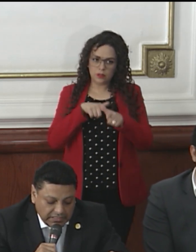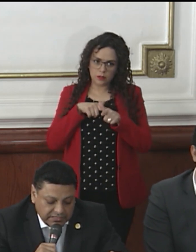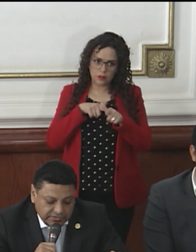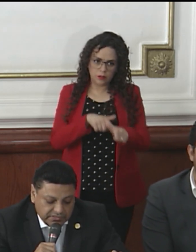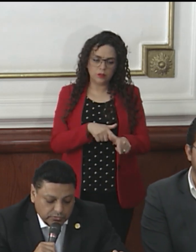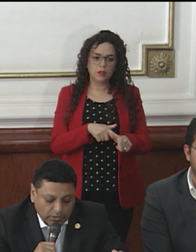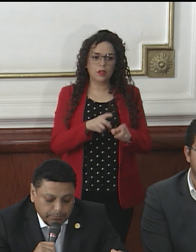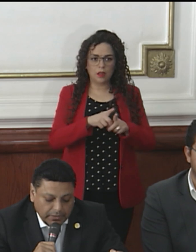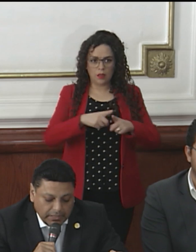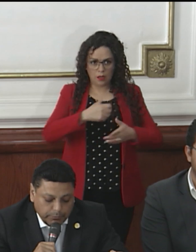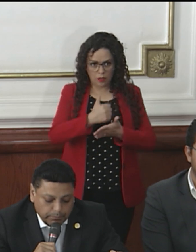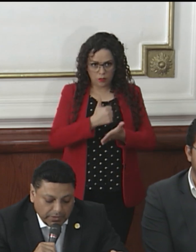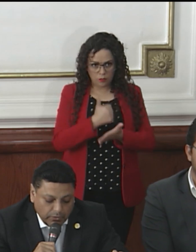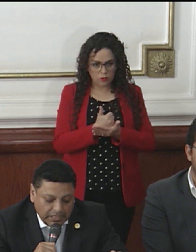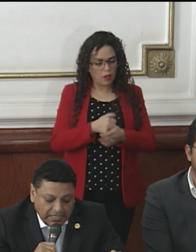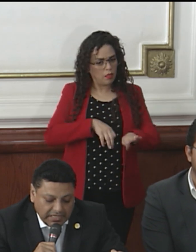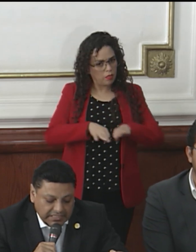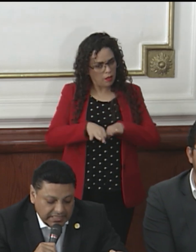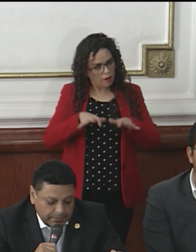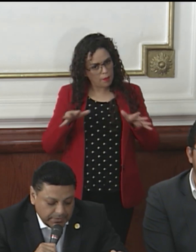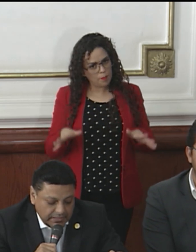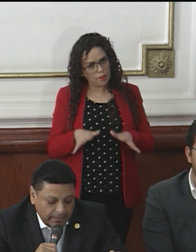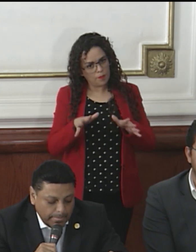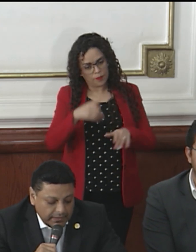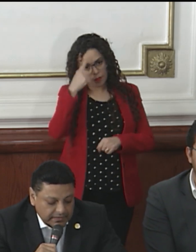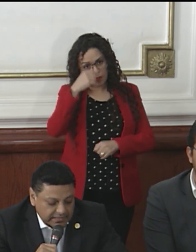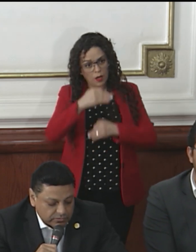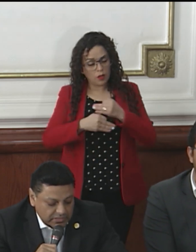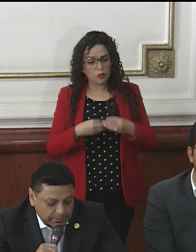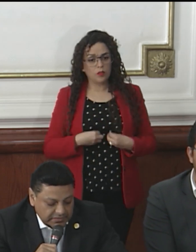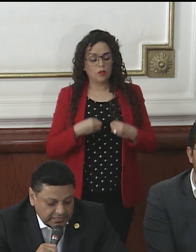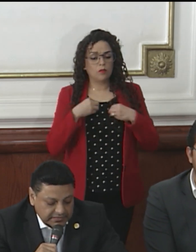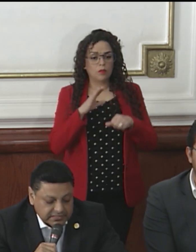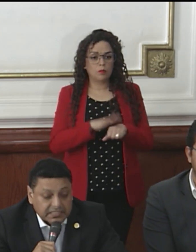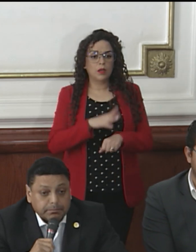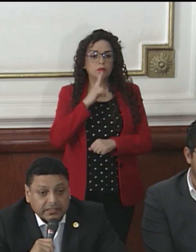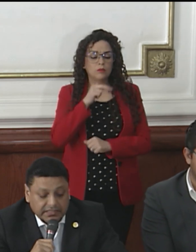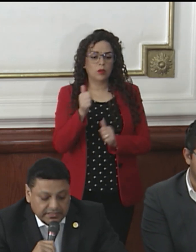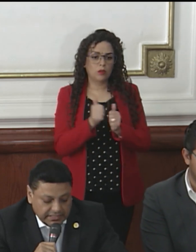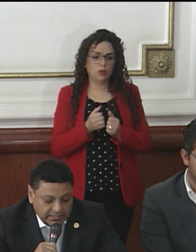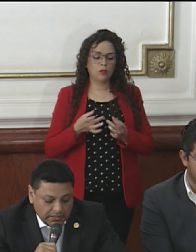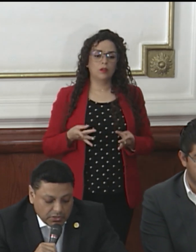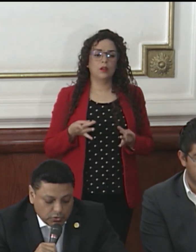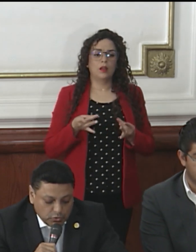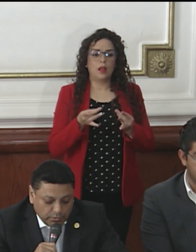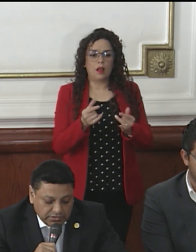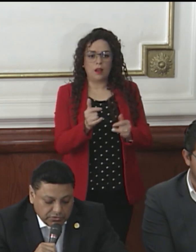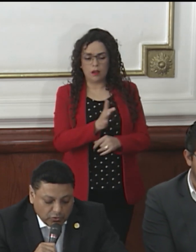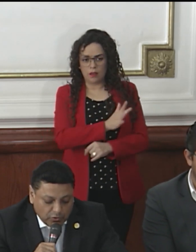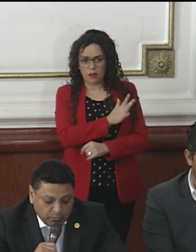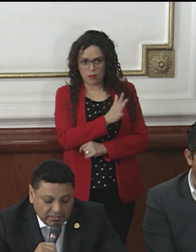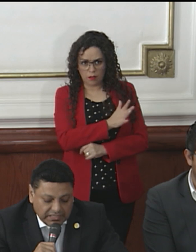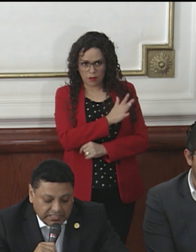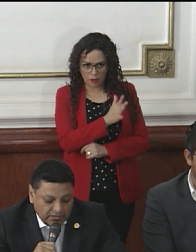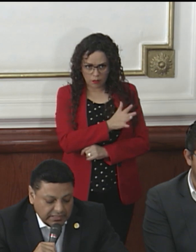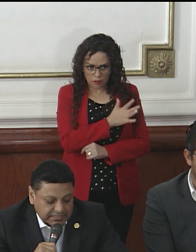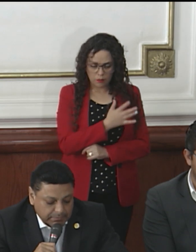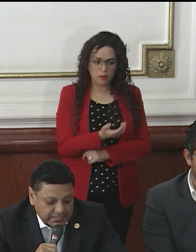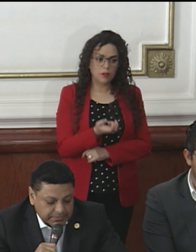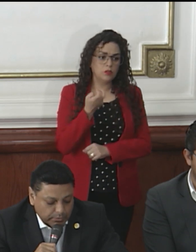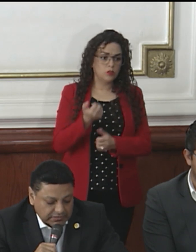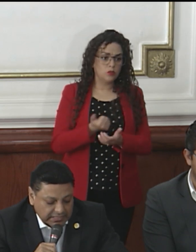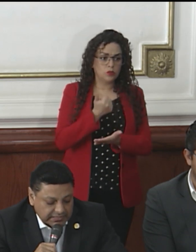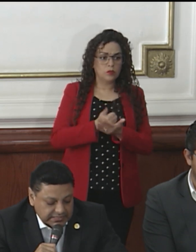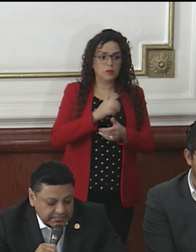y la infraestructura para mejorar la calidad de vida de sus habitantes y mantener su posición como una de las ciudades